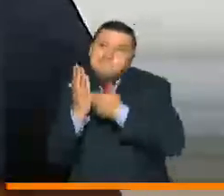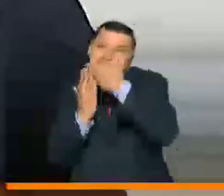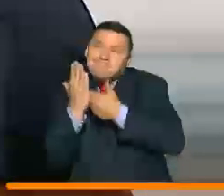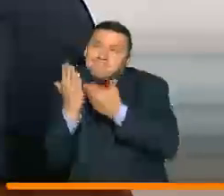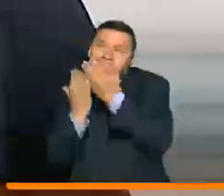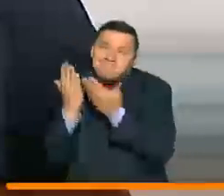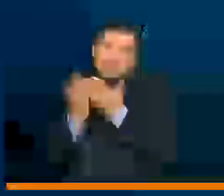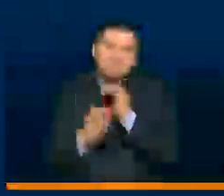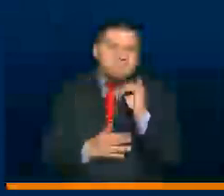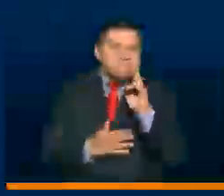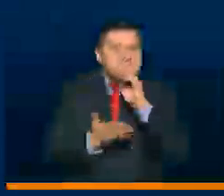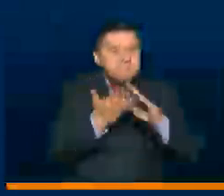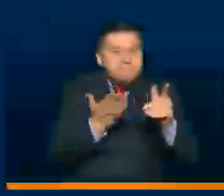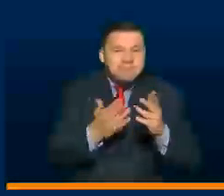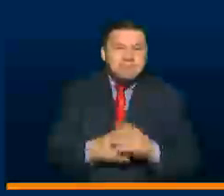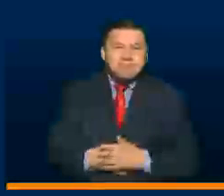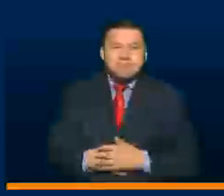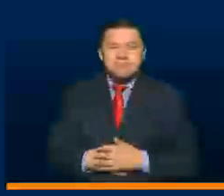del INVIMA.